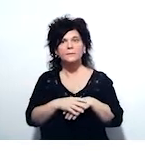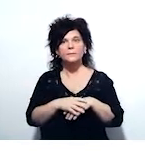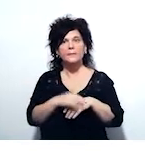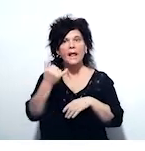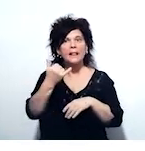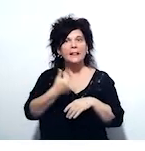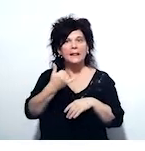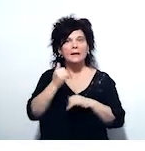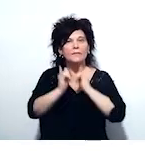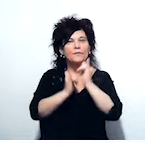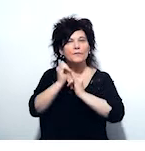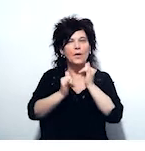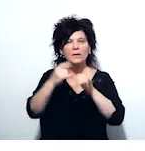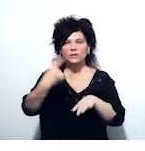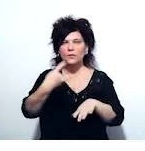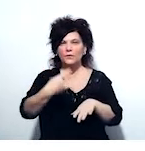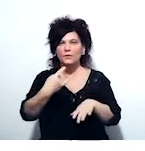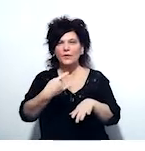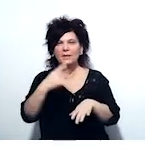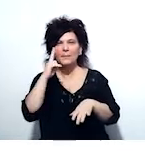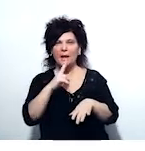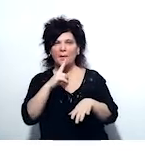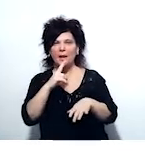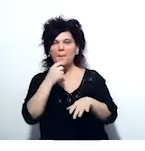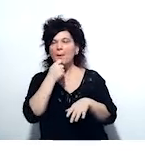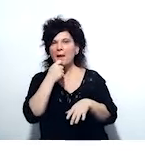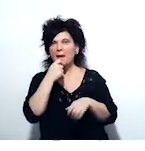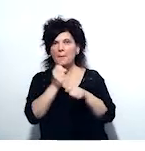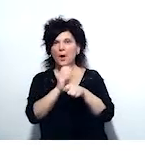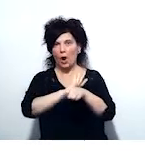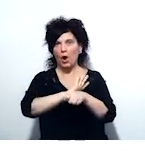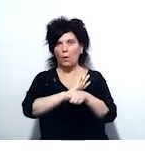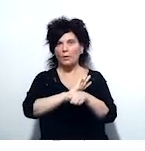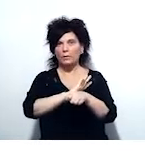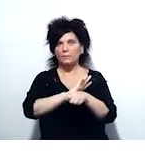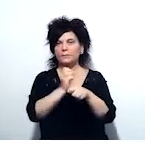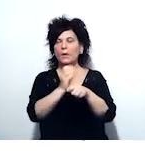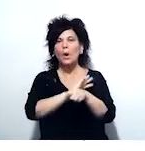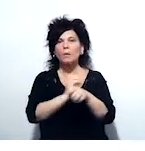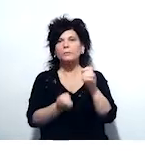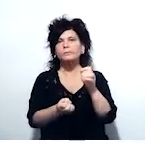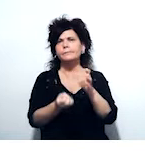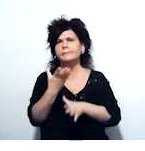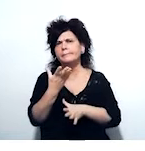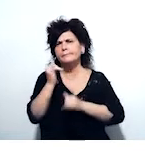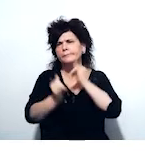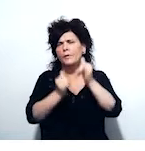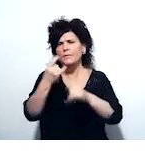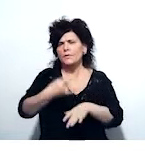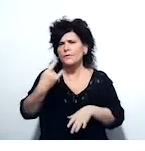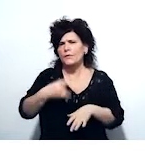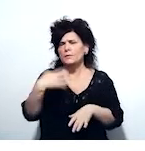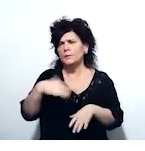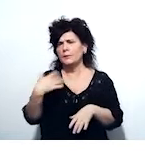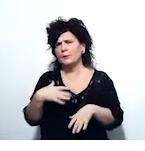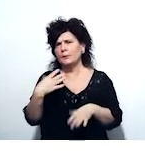noticias específicamente falsas sobre COVID. El COVID ha generado una gran cantidad de noticias falsas, en especial